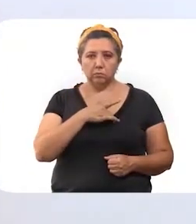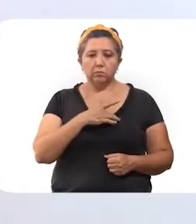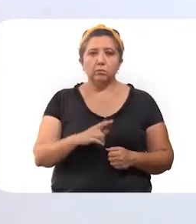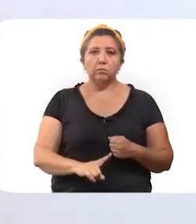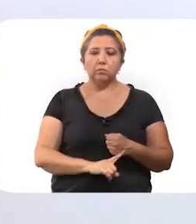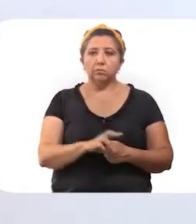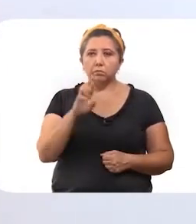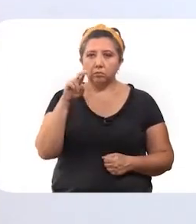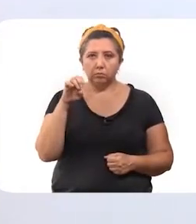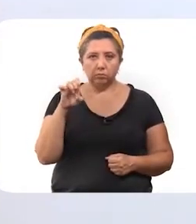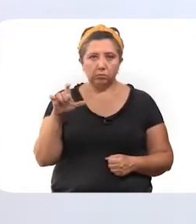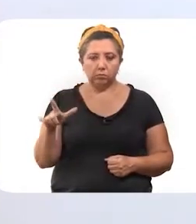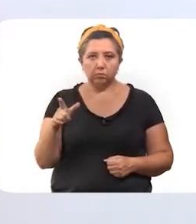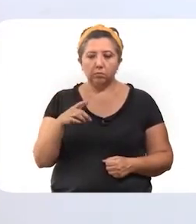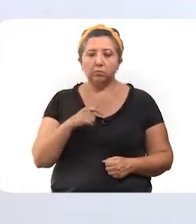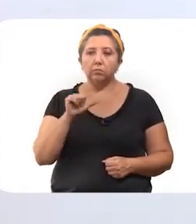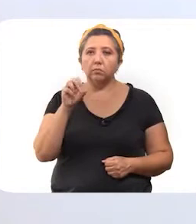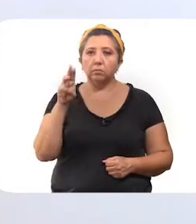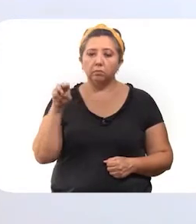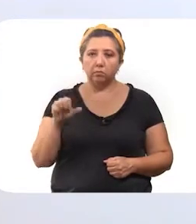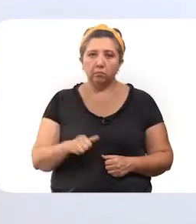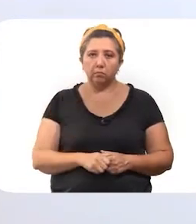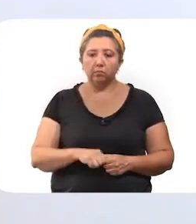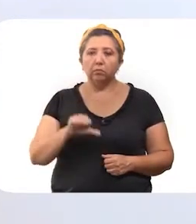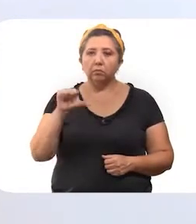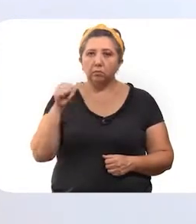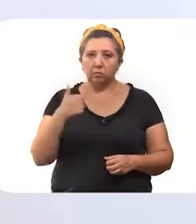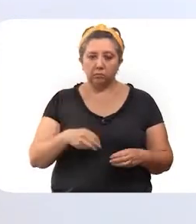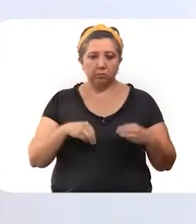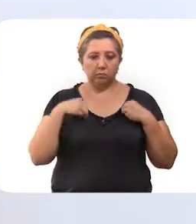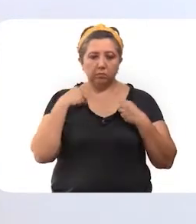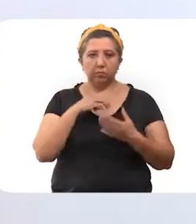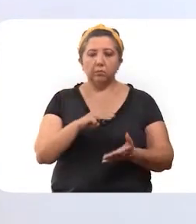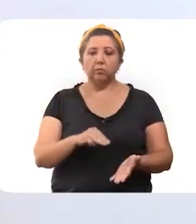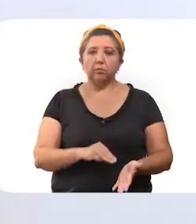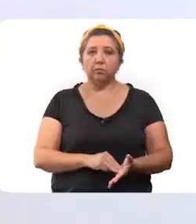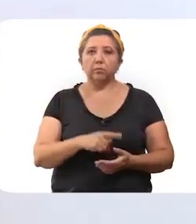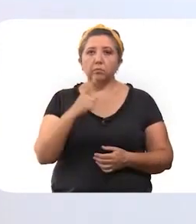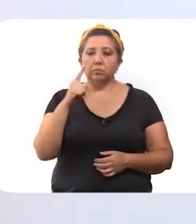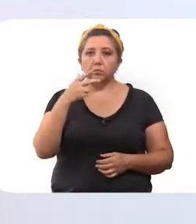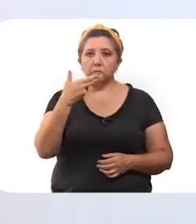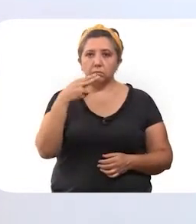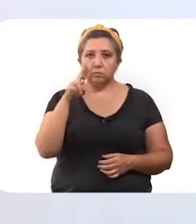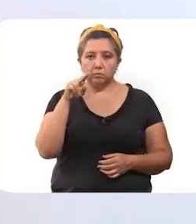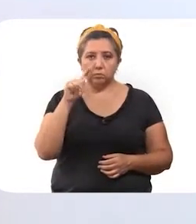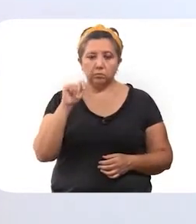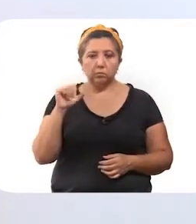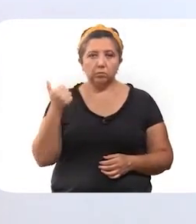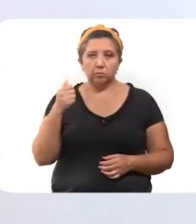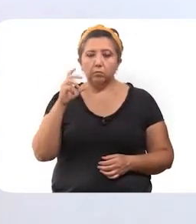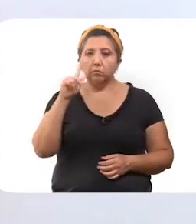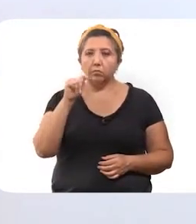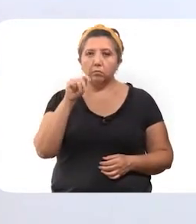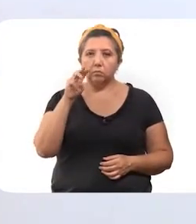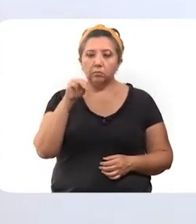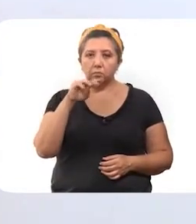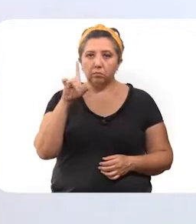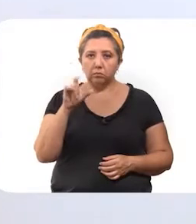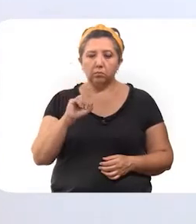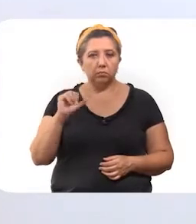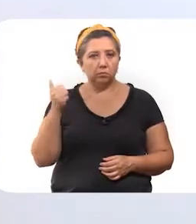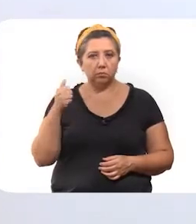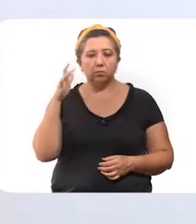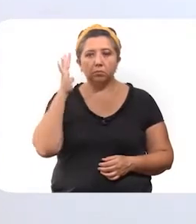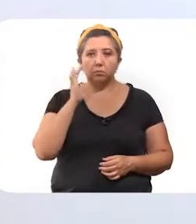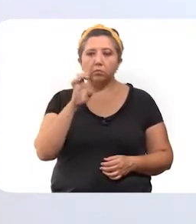cardiopatía, insuficiencia renal crónica y asma. 11 residían en Mérida, una en Junucmá, una en Temozón, una en Santa